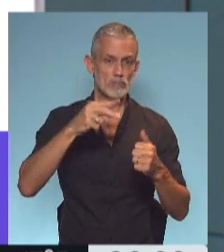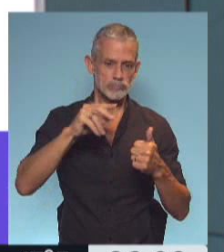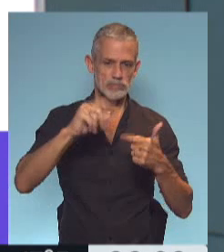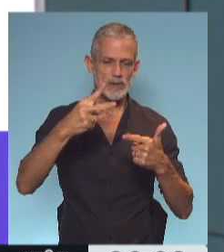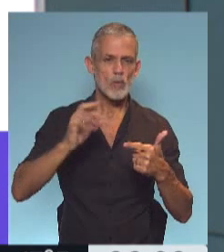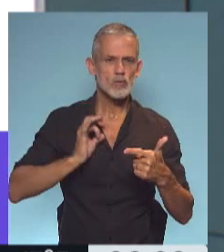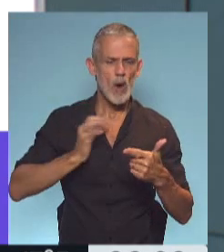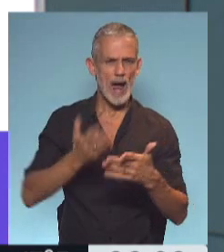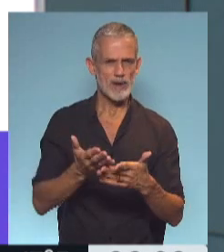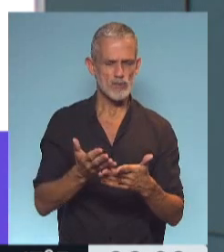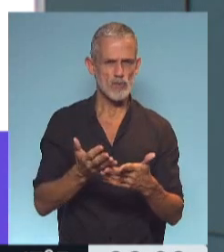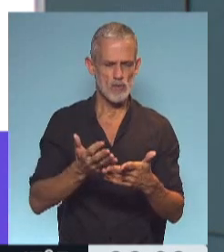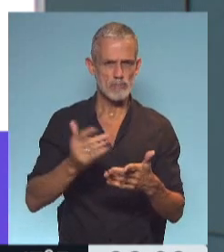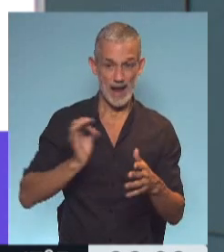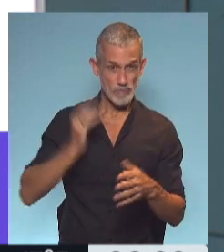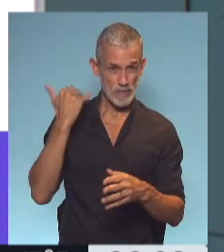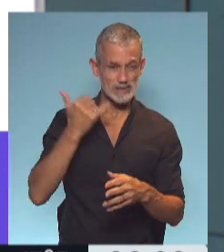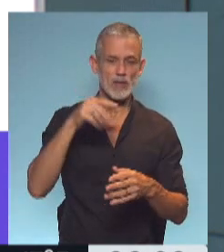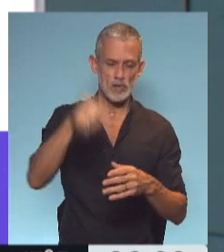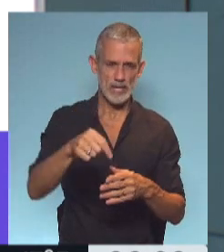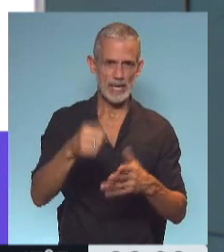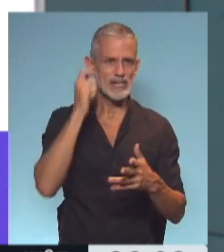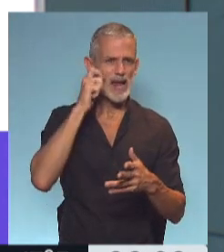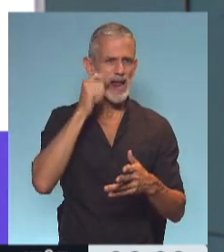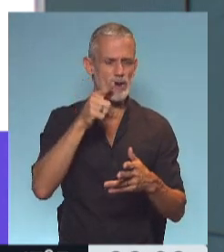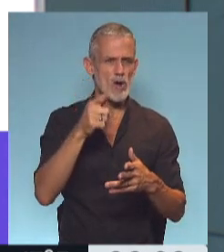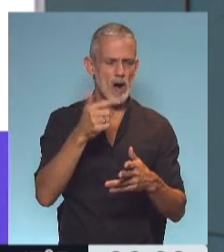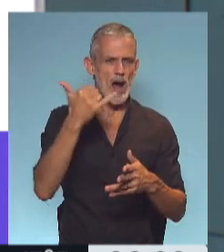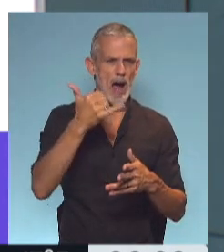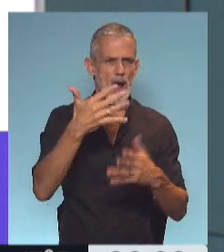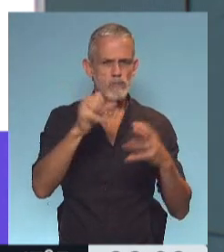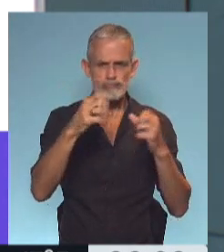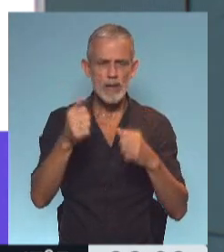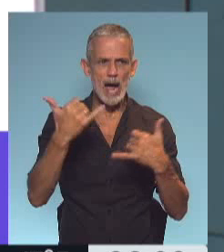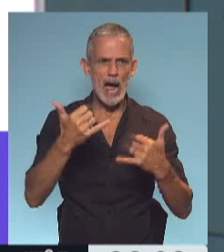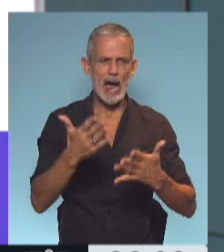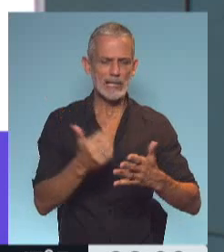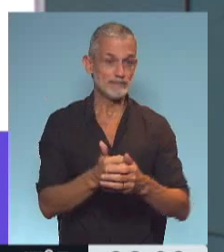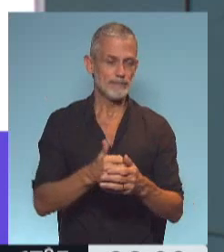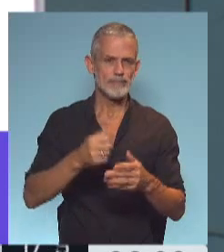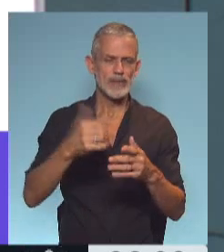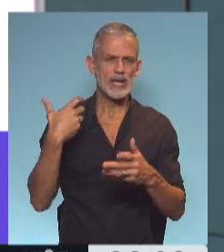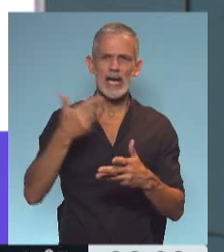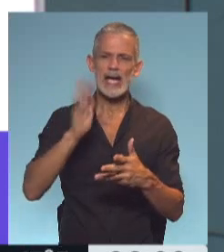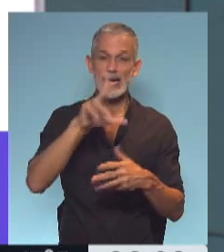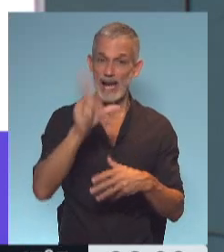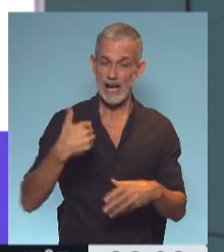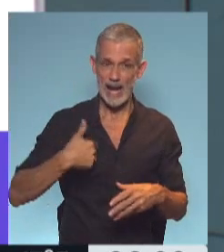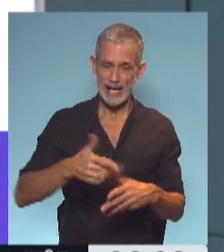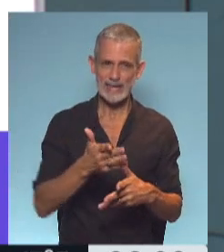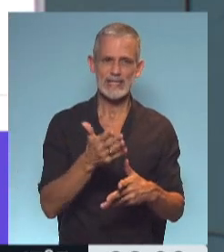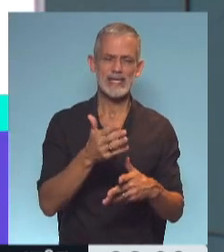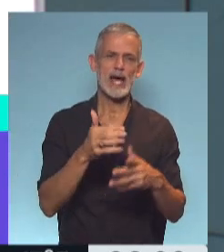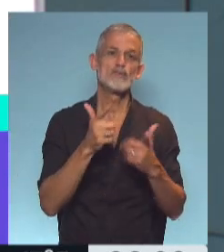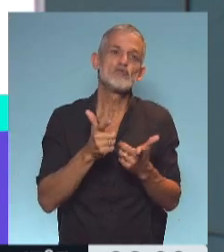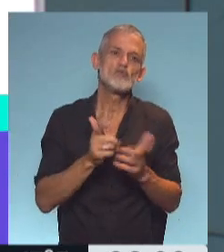en la historia de La Rioja, fue el año pasado y hemos tenido suerte en términos generales en el país. Digo suerte porque hemos